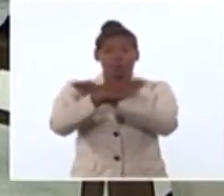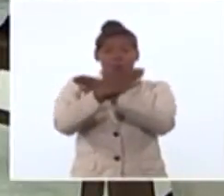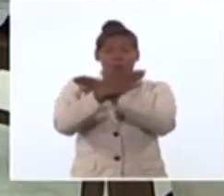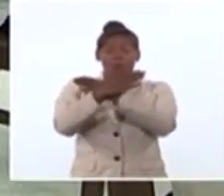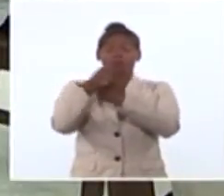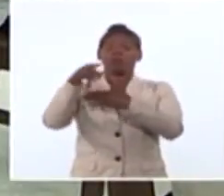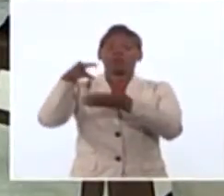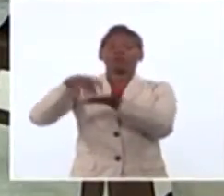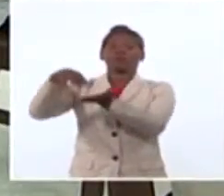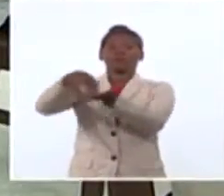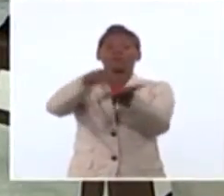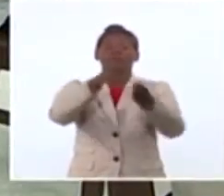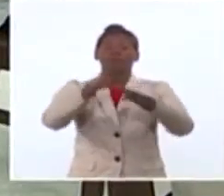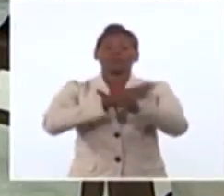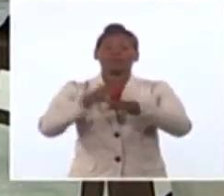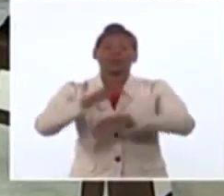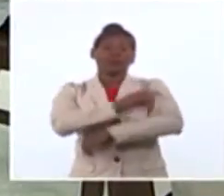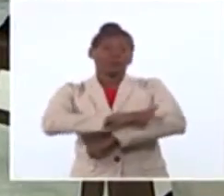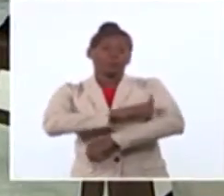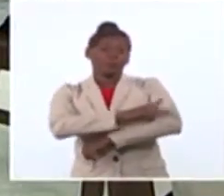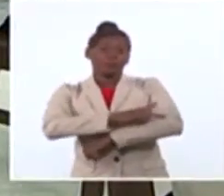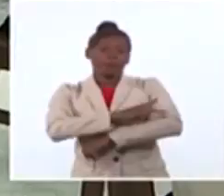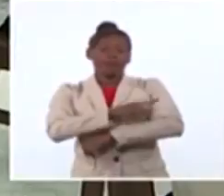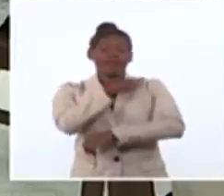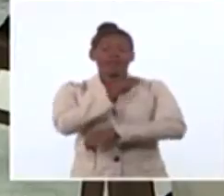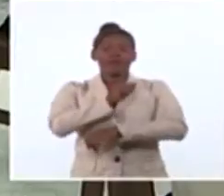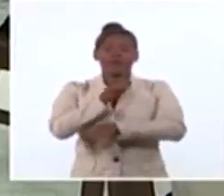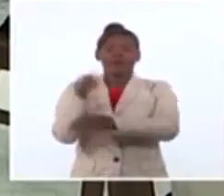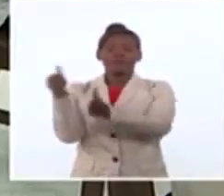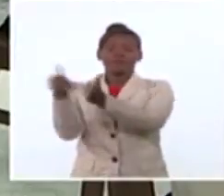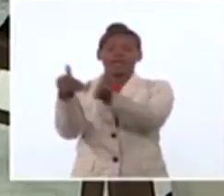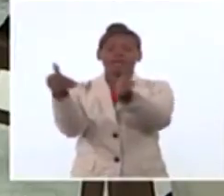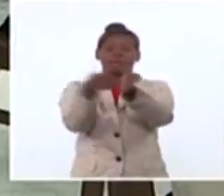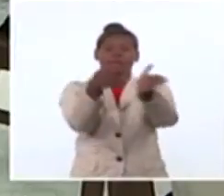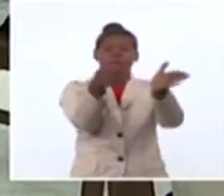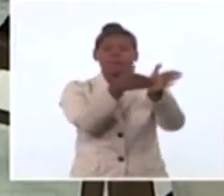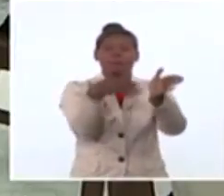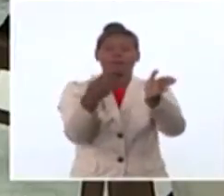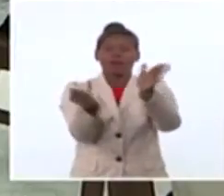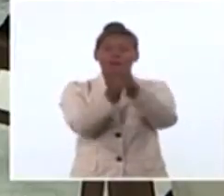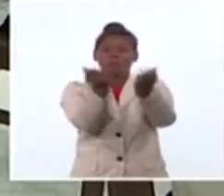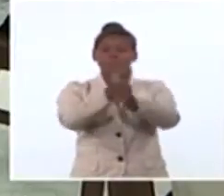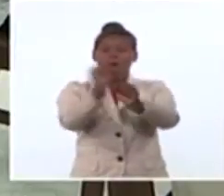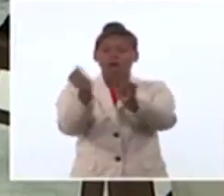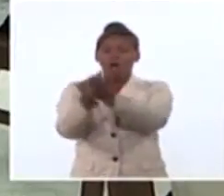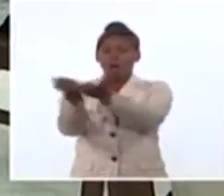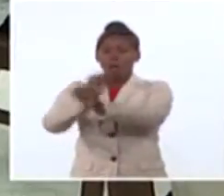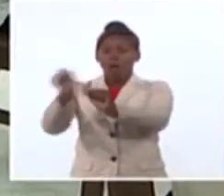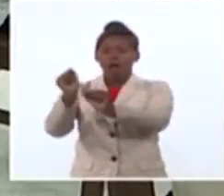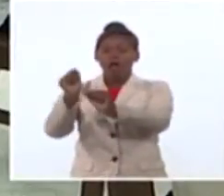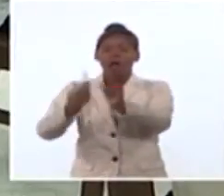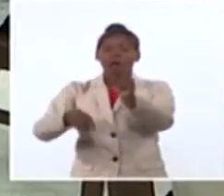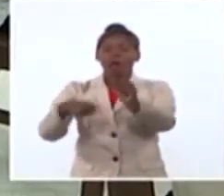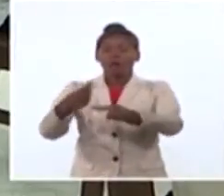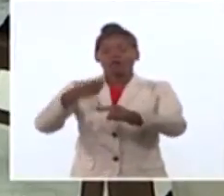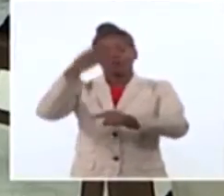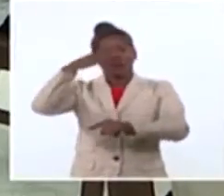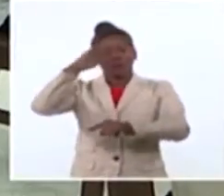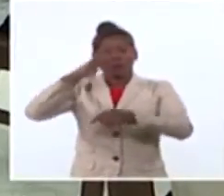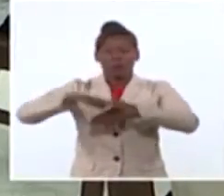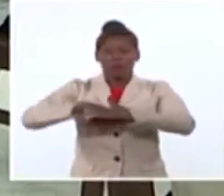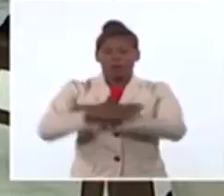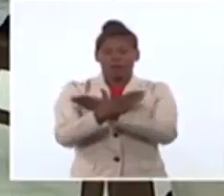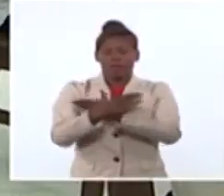Utiliza prácticas, modalidades comunicacionales que son típicas del